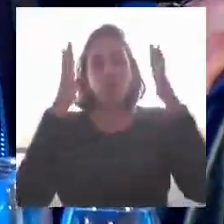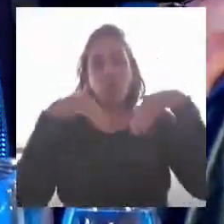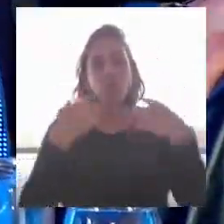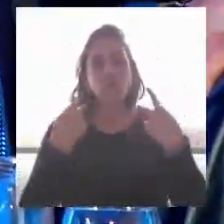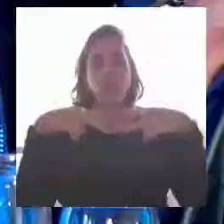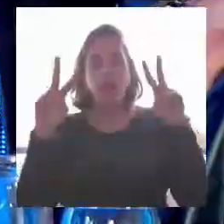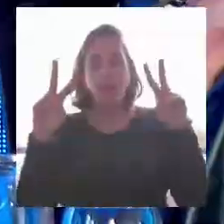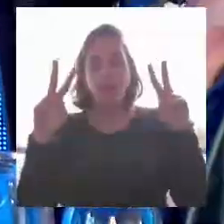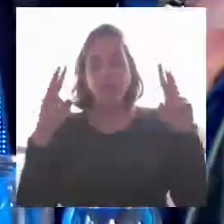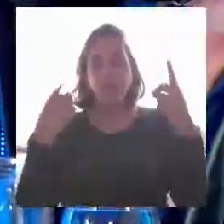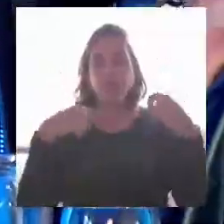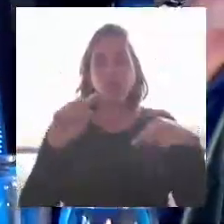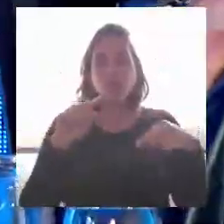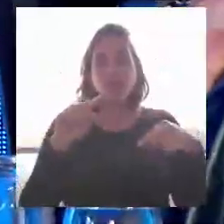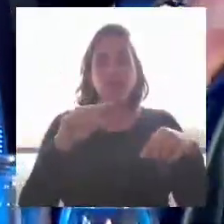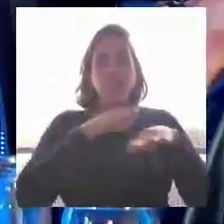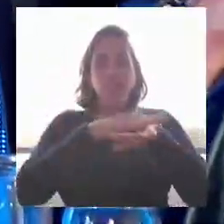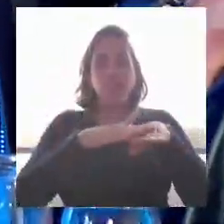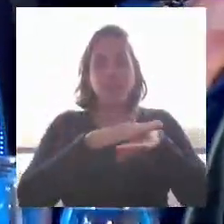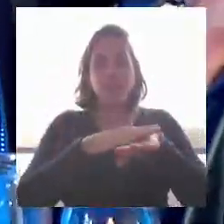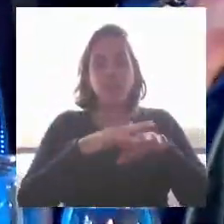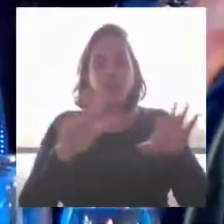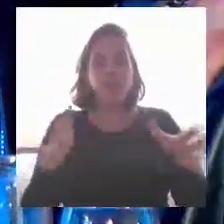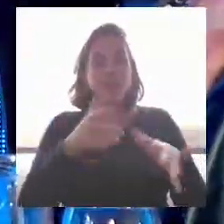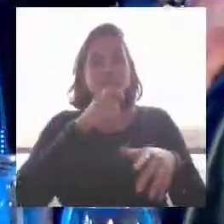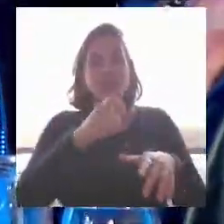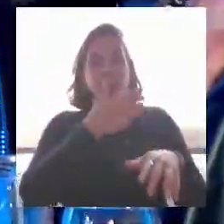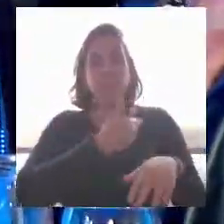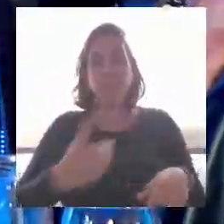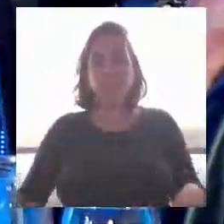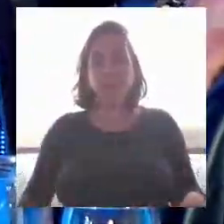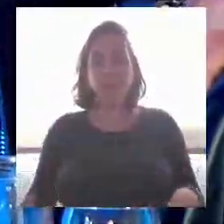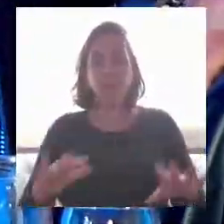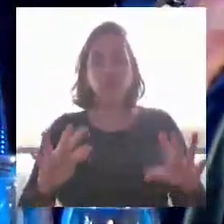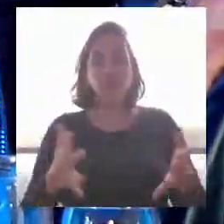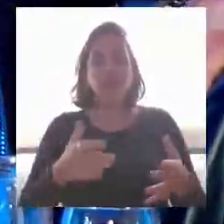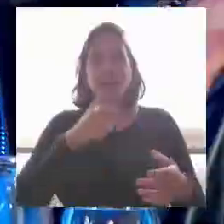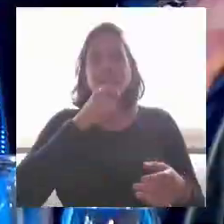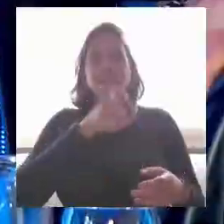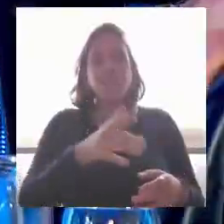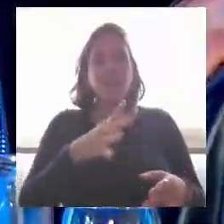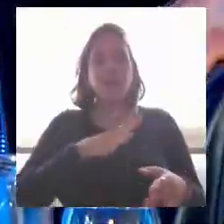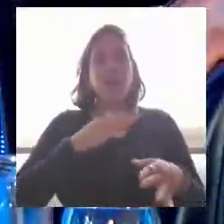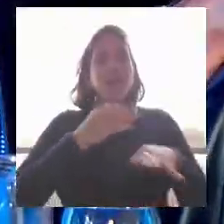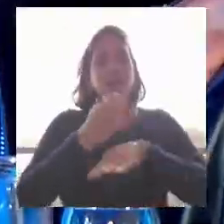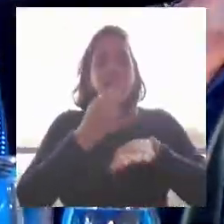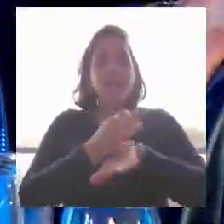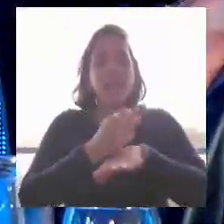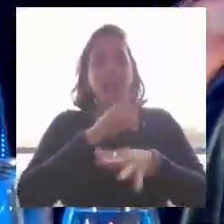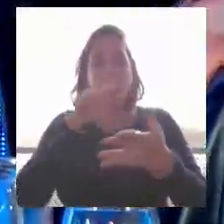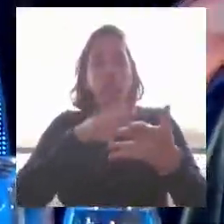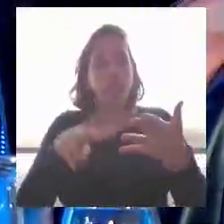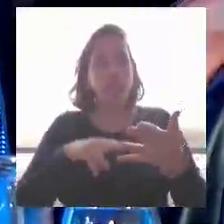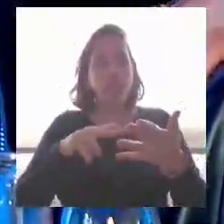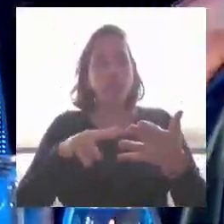Entonces, este proceso básico, ¿qué implica para el maestro? ¿Qué implica enseñar a leer en los primeros años? Bueno, en primero y